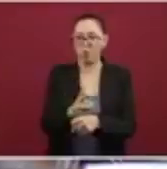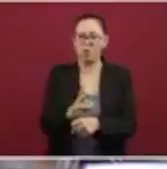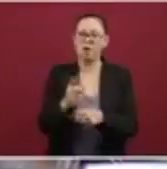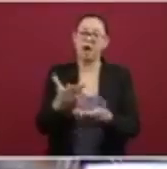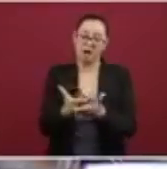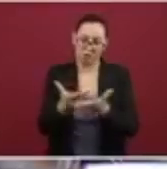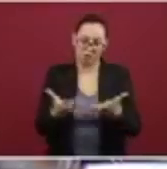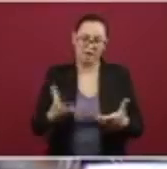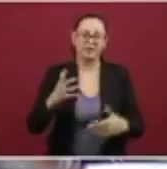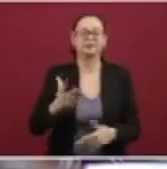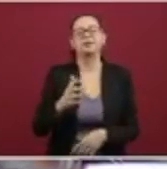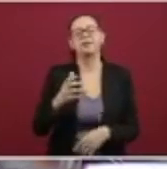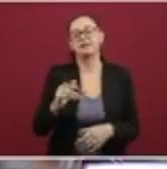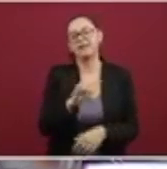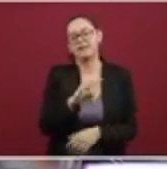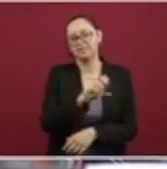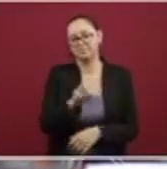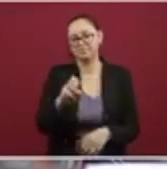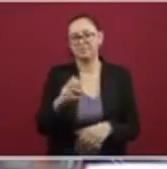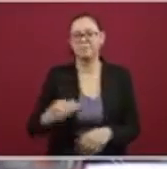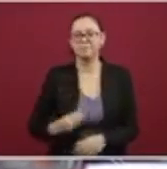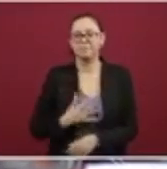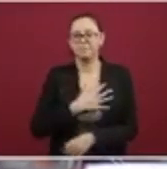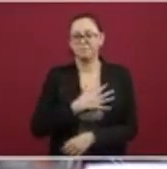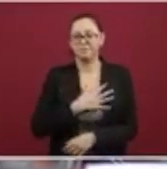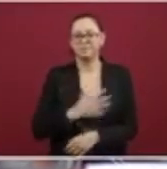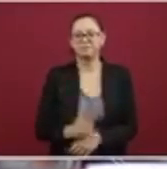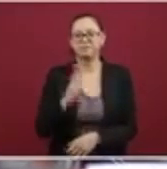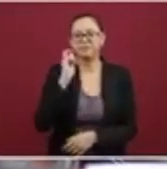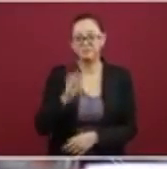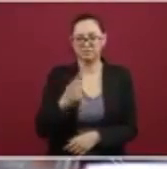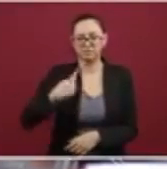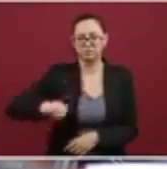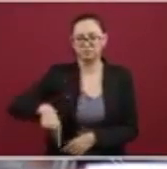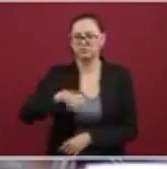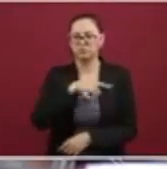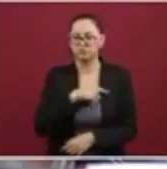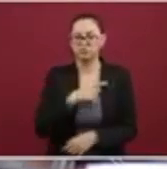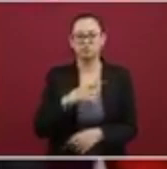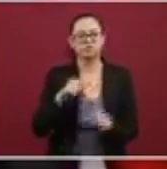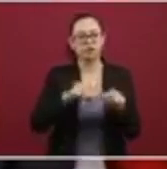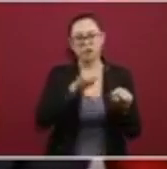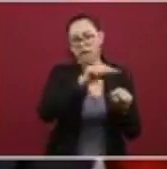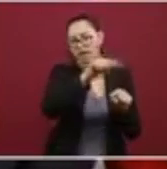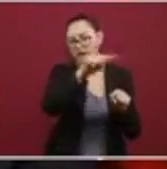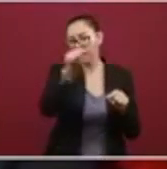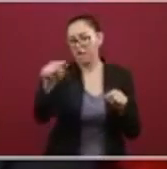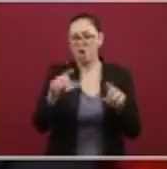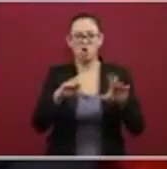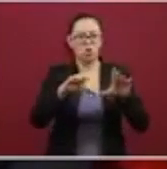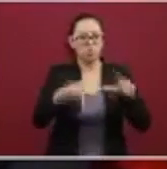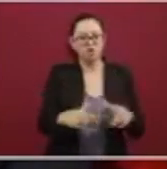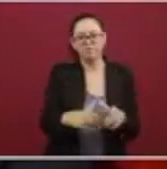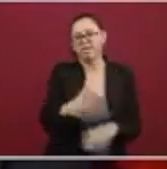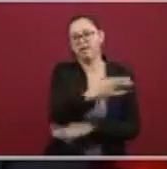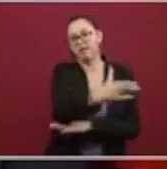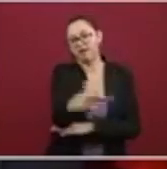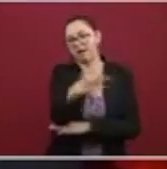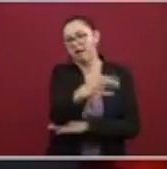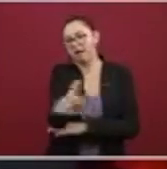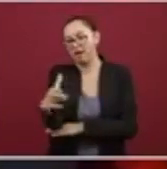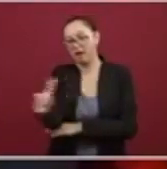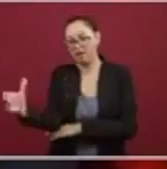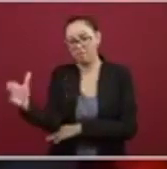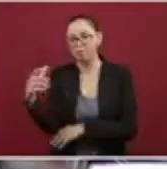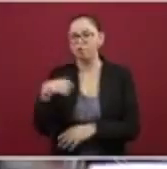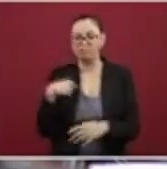hoy. Y les quiero decir que IMSS Bienestar estamos en todas las unidades y comunidades rurales.